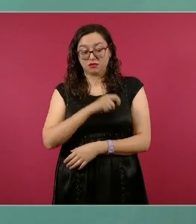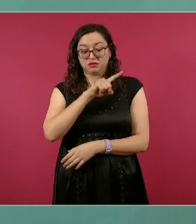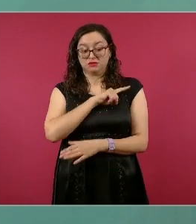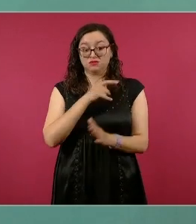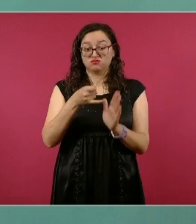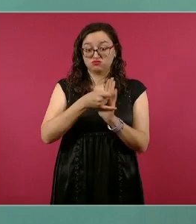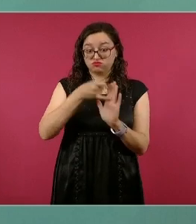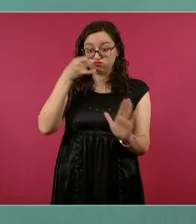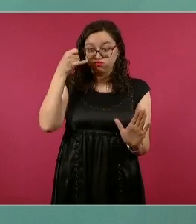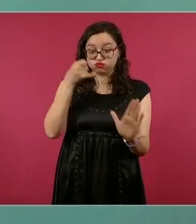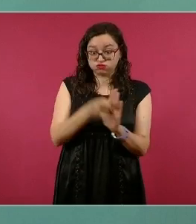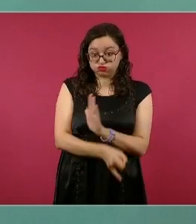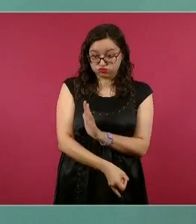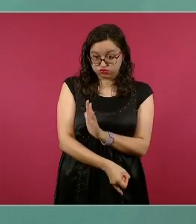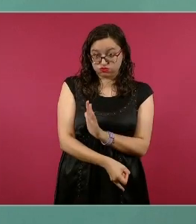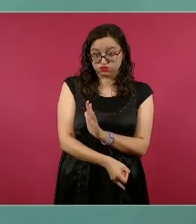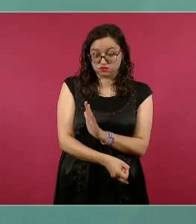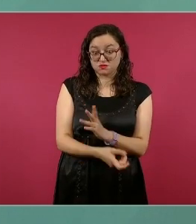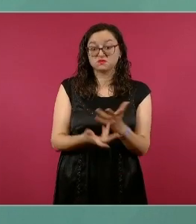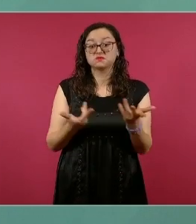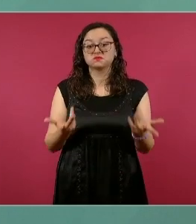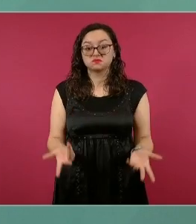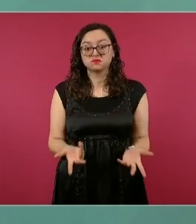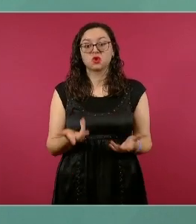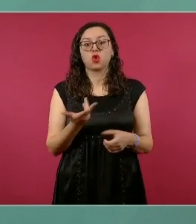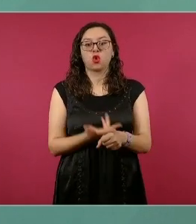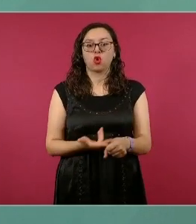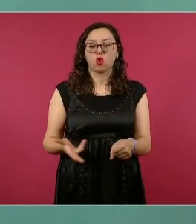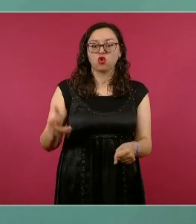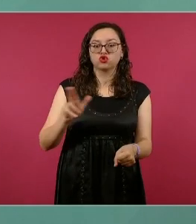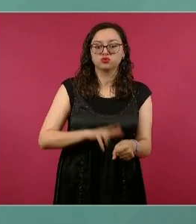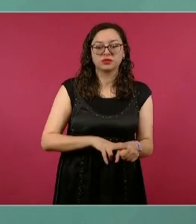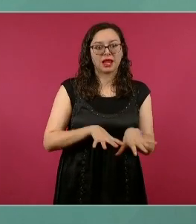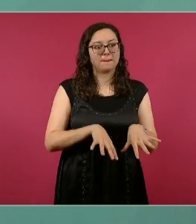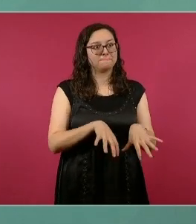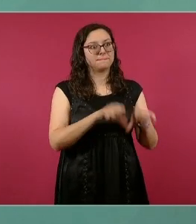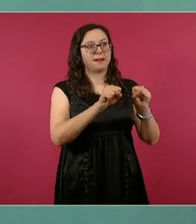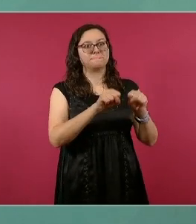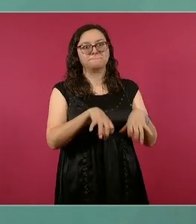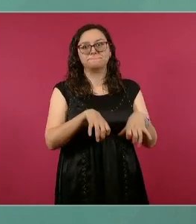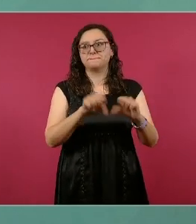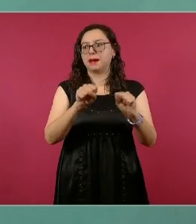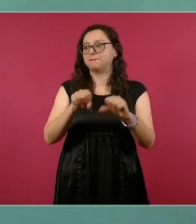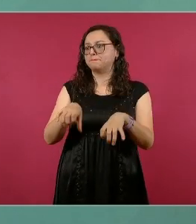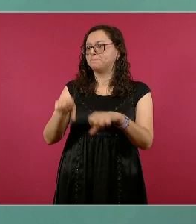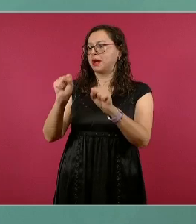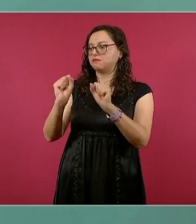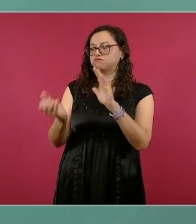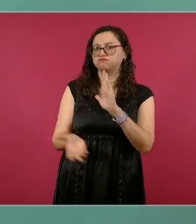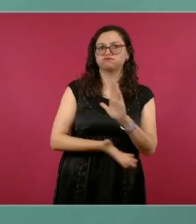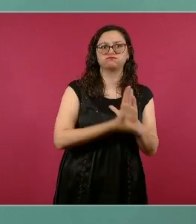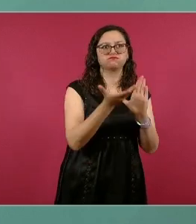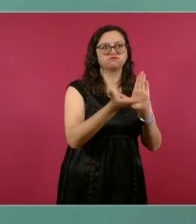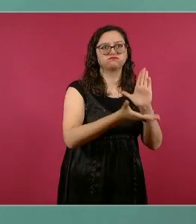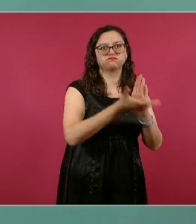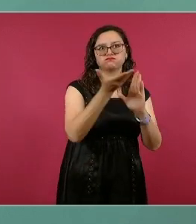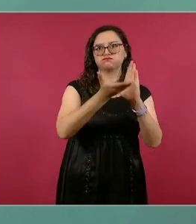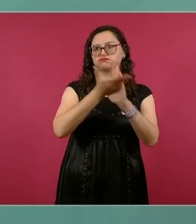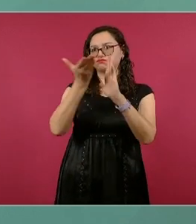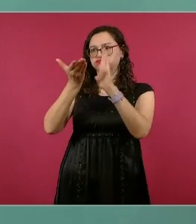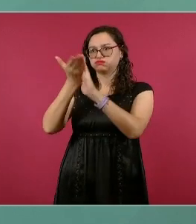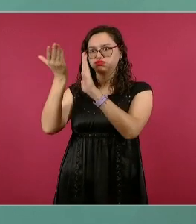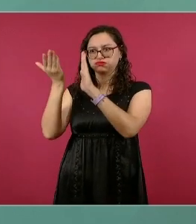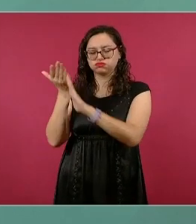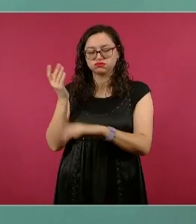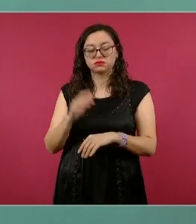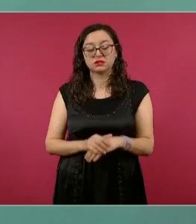han recuperado y construido muchos hospitales en el país y en la Ciudad de México. Se ha recuperado